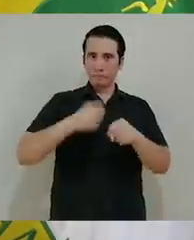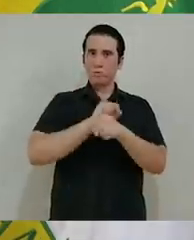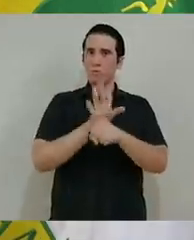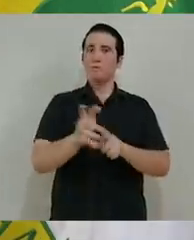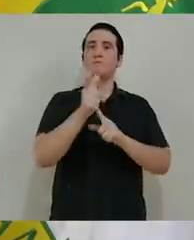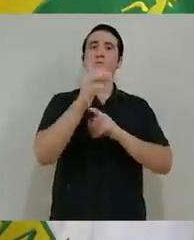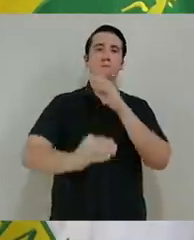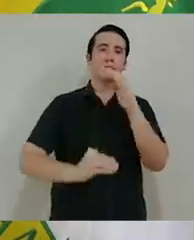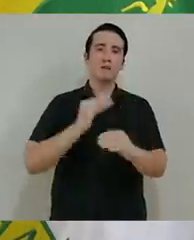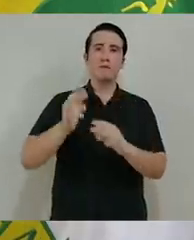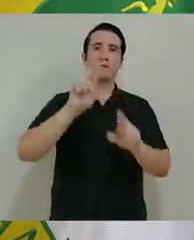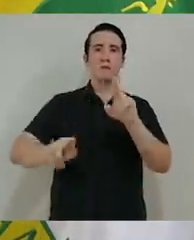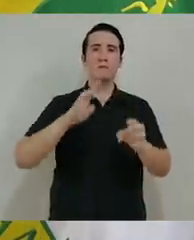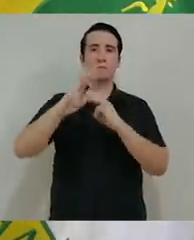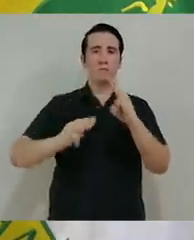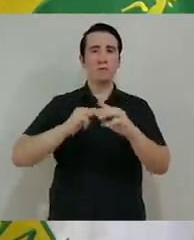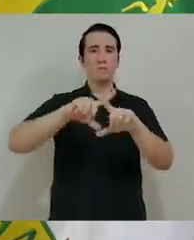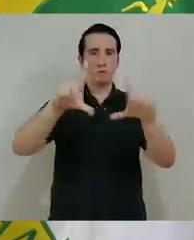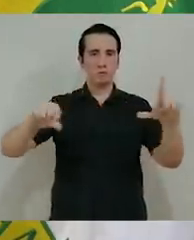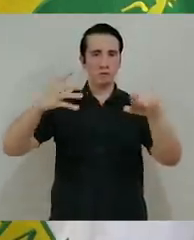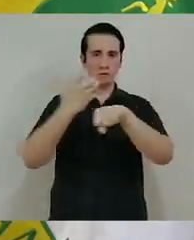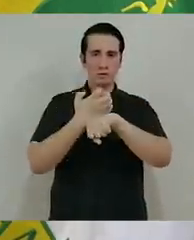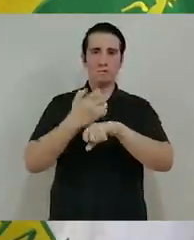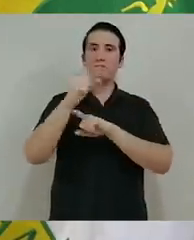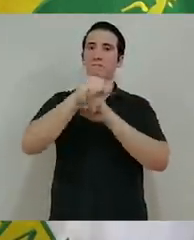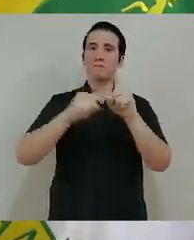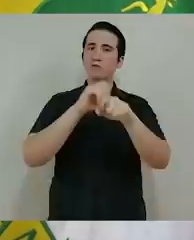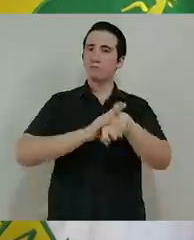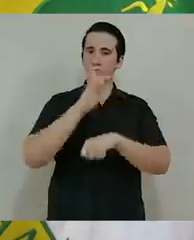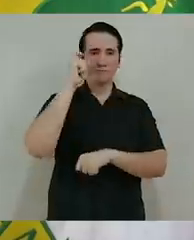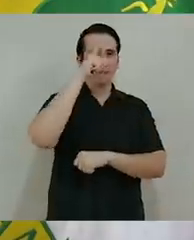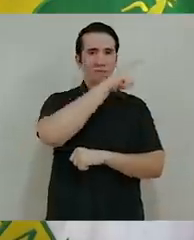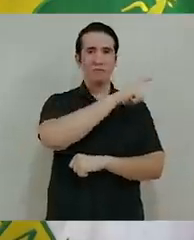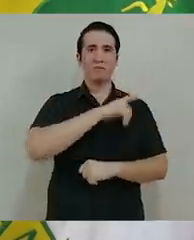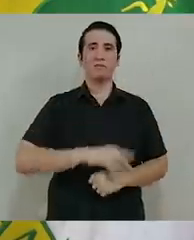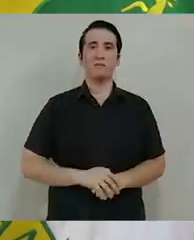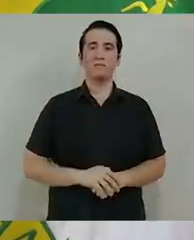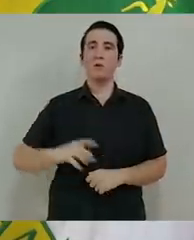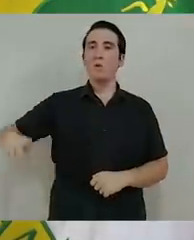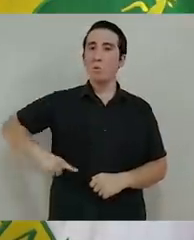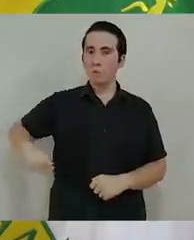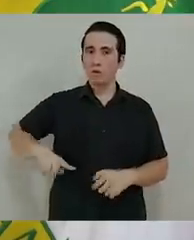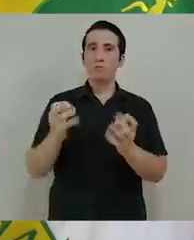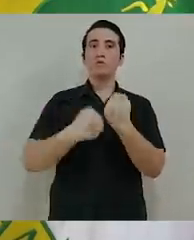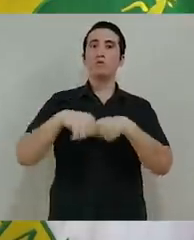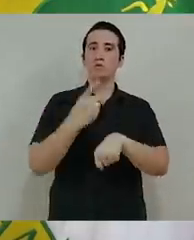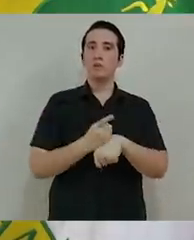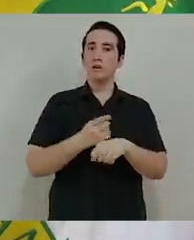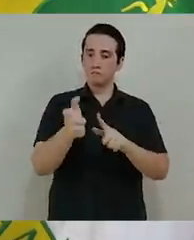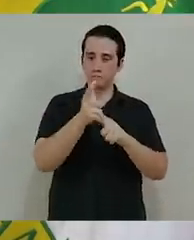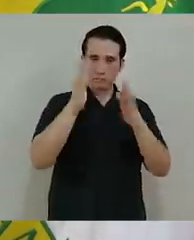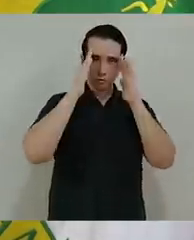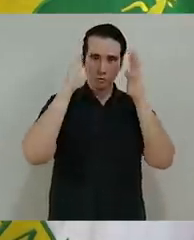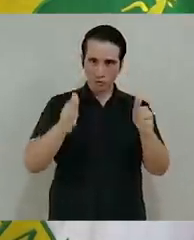La pandemia del coronavirus sigue su avance a nivel mundial, nacional y estatal. La situación es cada vez más crítica. Ni los gobiernos ni